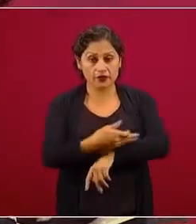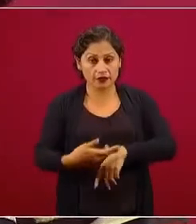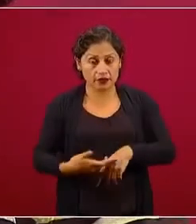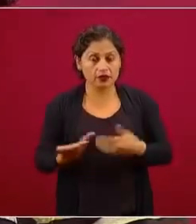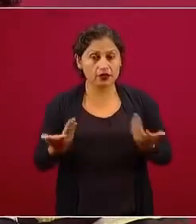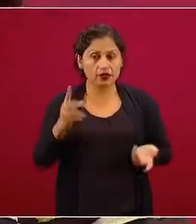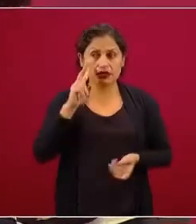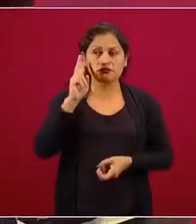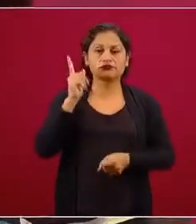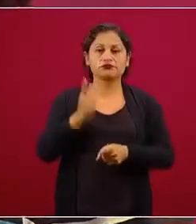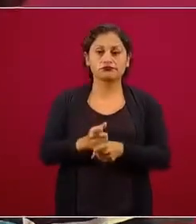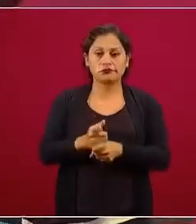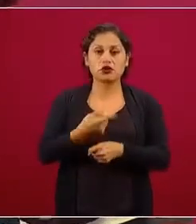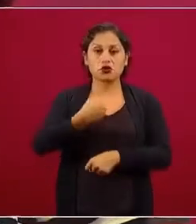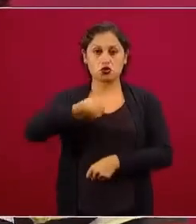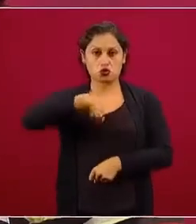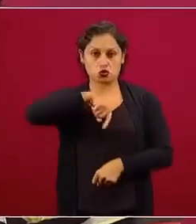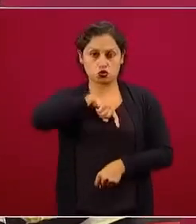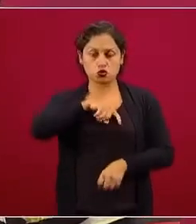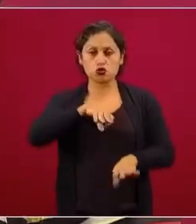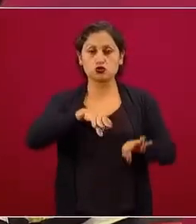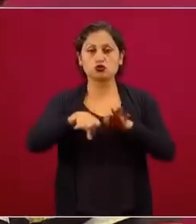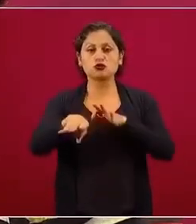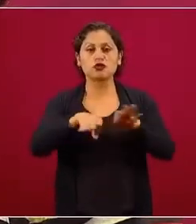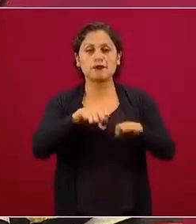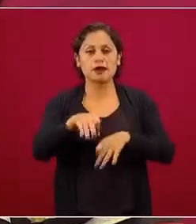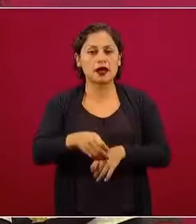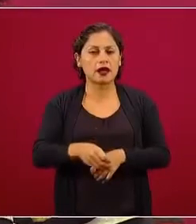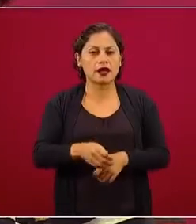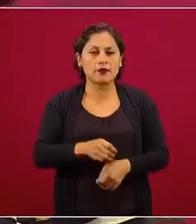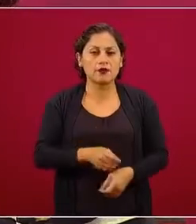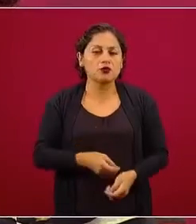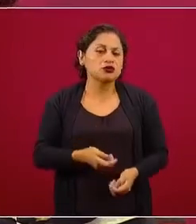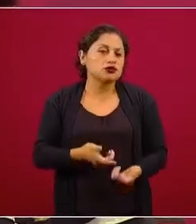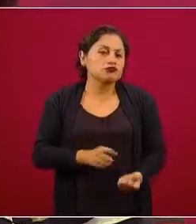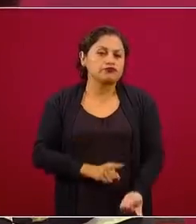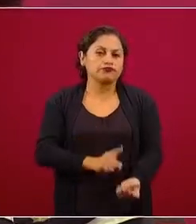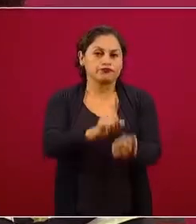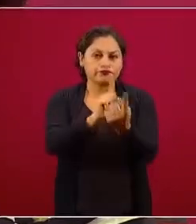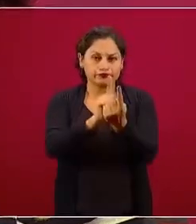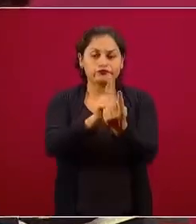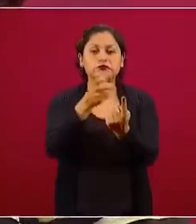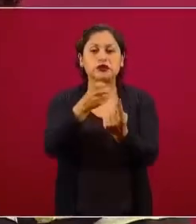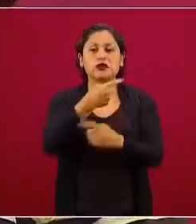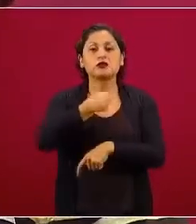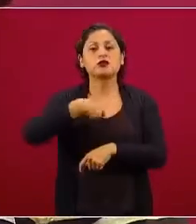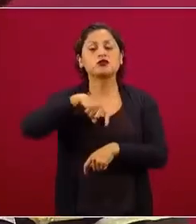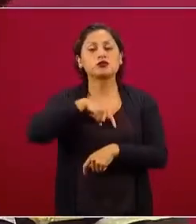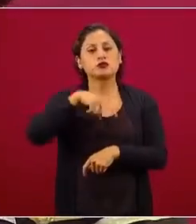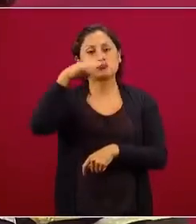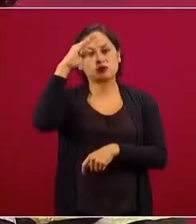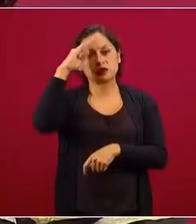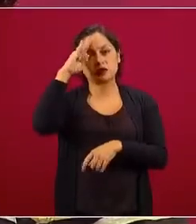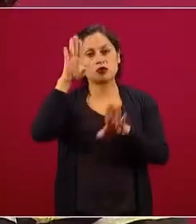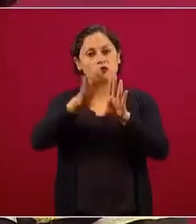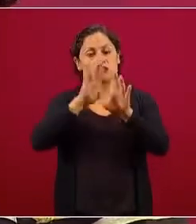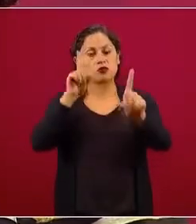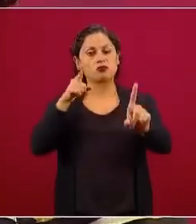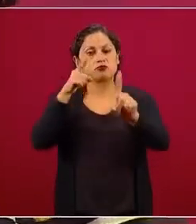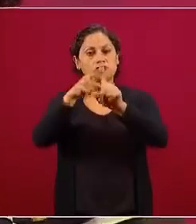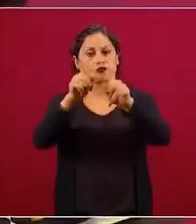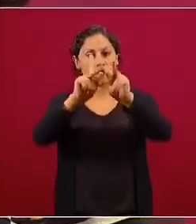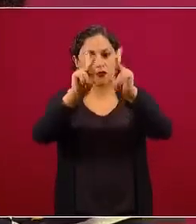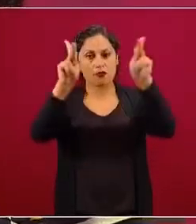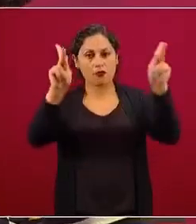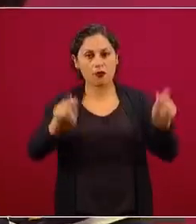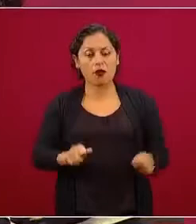Quienes estamos en primer contacto podemos crear un espacio de escucha que construya paz con el enfoque de género y derechos